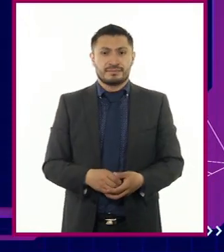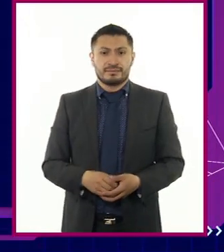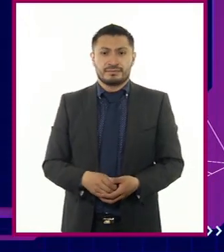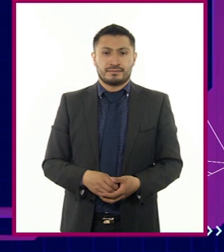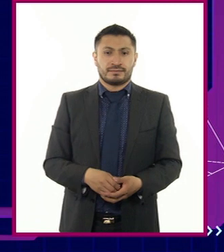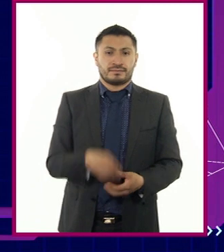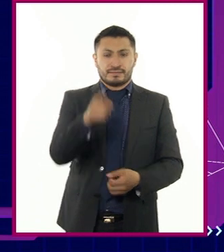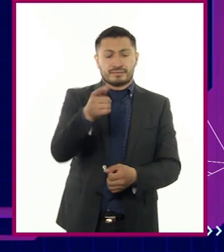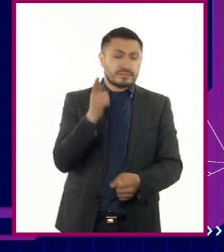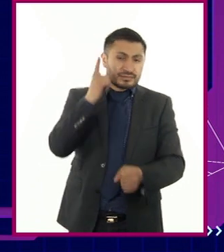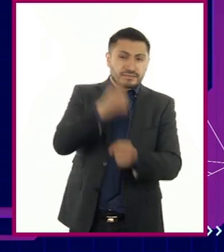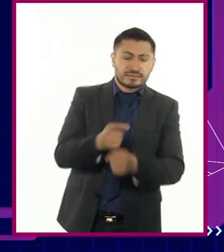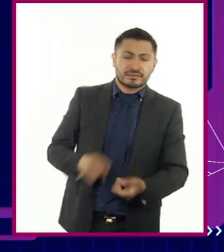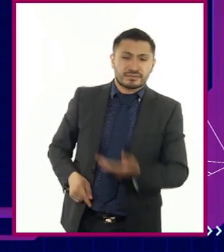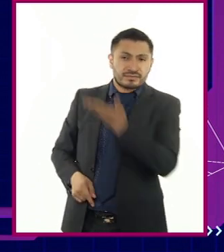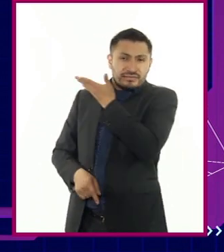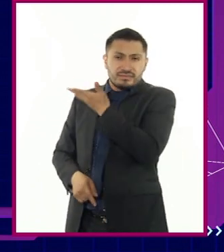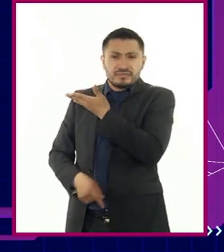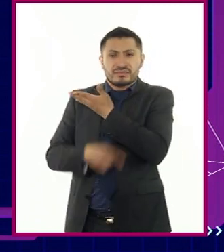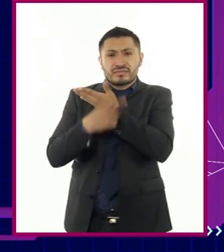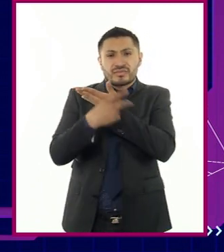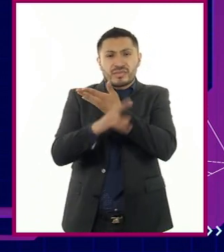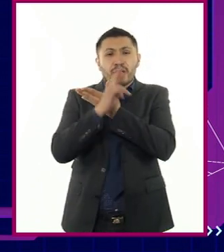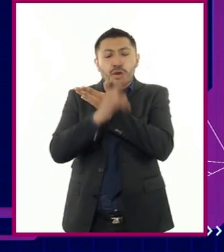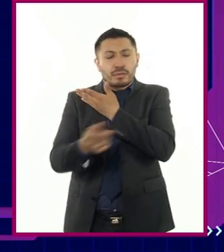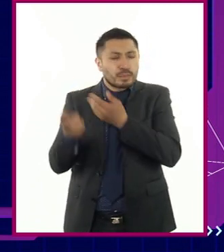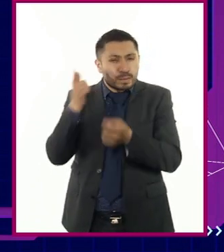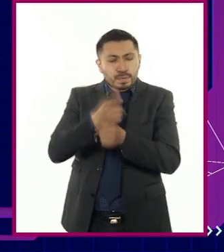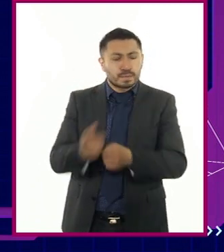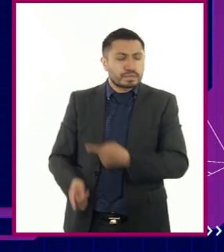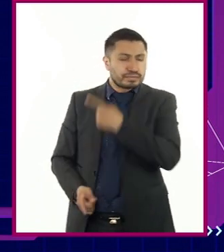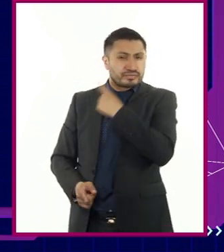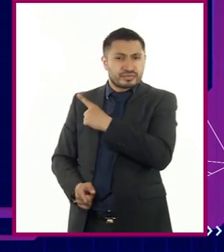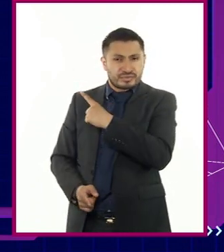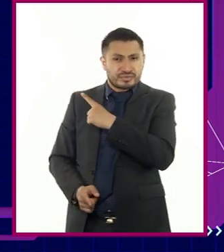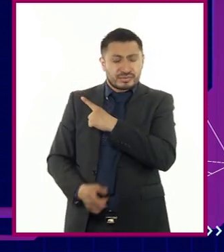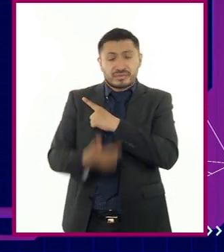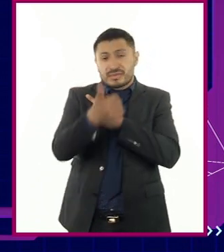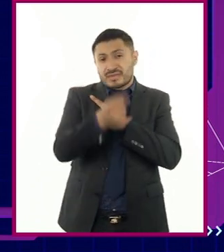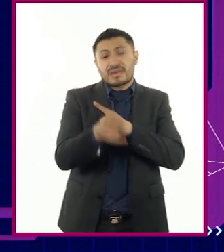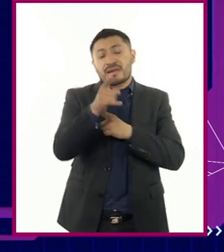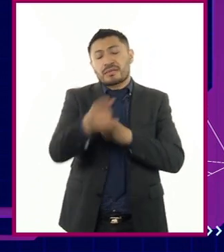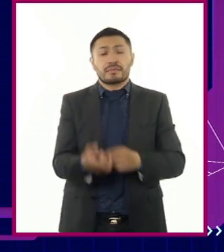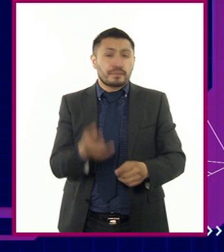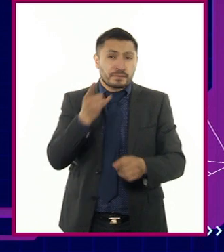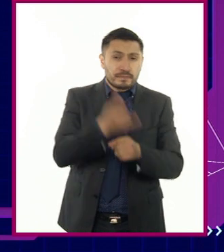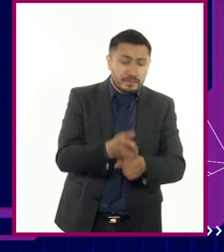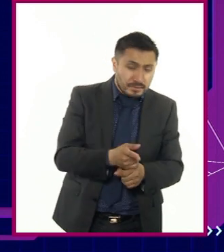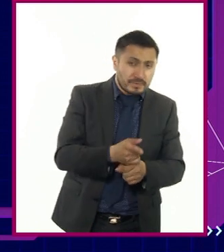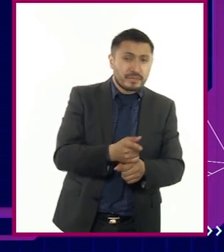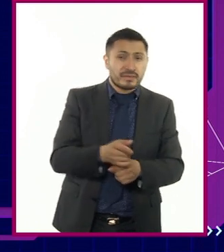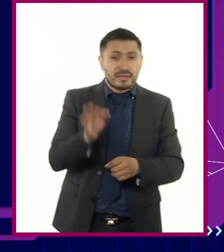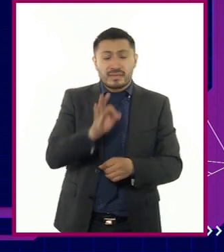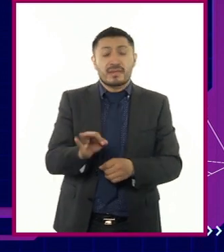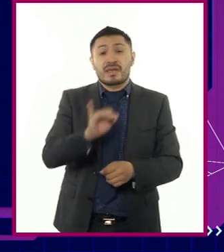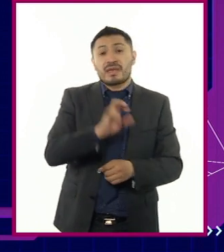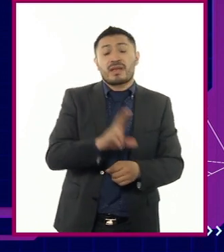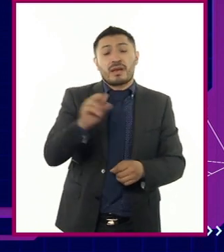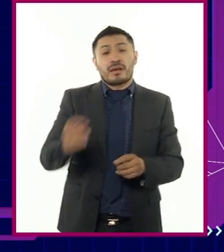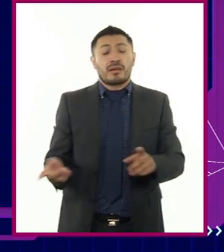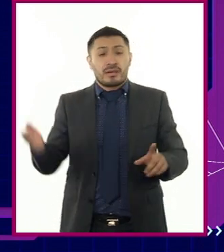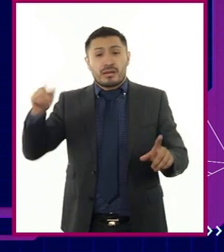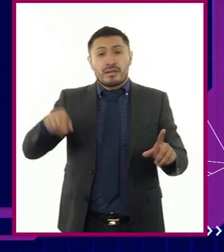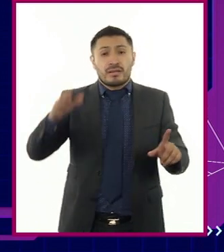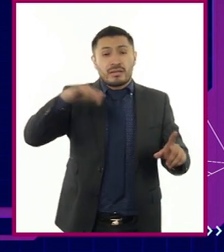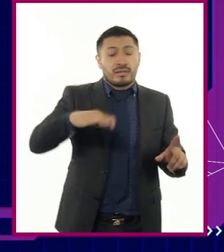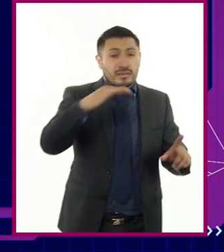y ubicar ahí el resultado obtenido. De esa manera, podemos determinar si la onda particular de radiación electromagnética